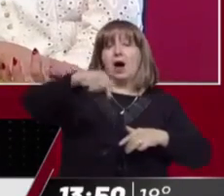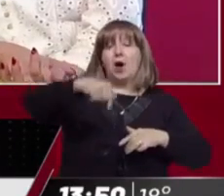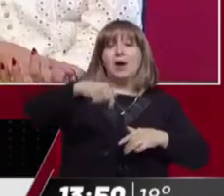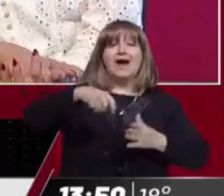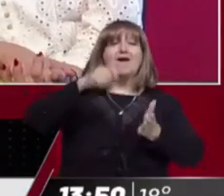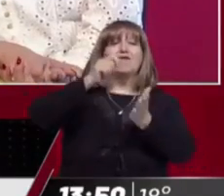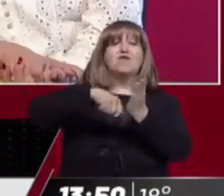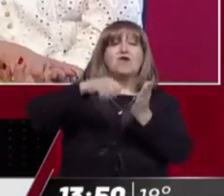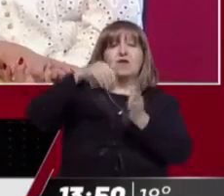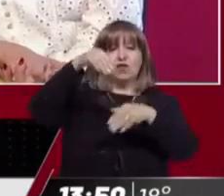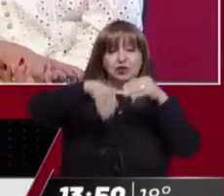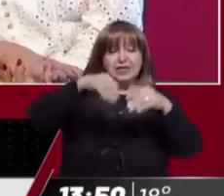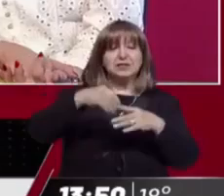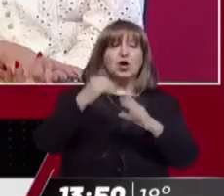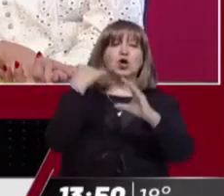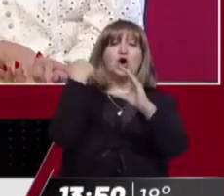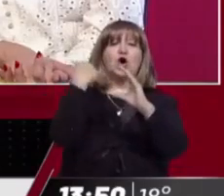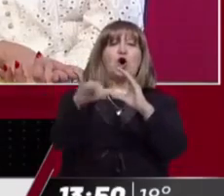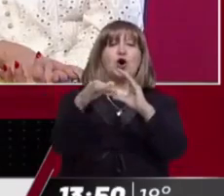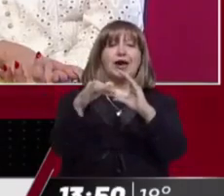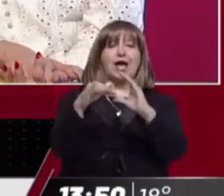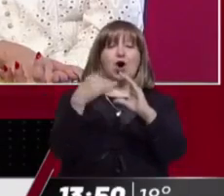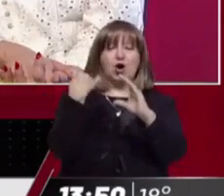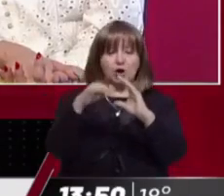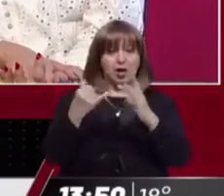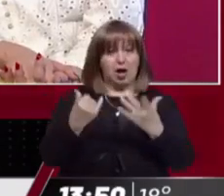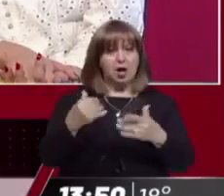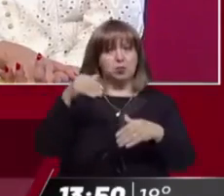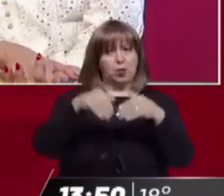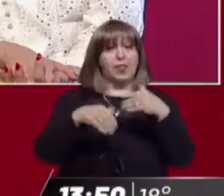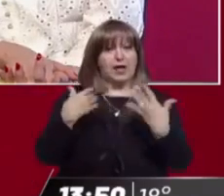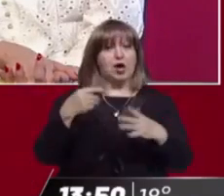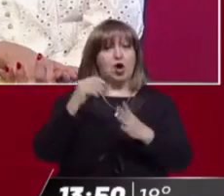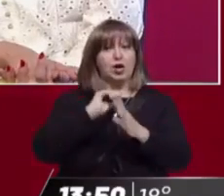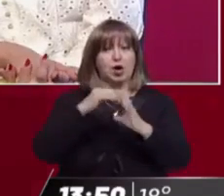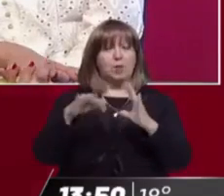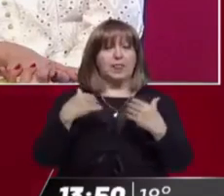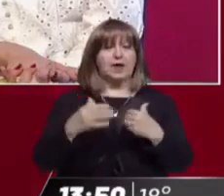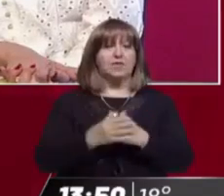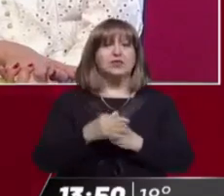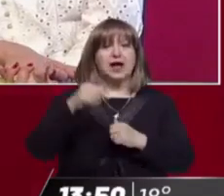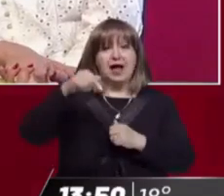Así que bueno, veremos hasta qué punto decidió esto. Gran abrazo, Adrián, como siempre. Este debate de anoche. Excelente tu informe.